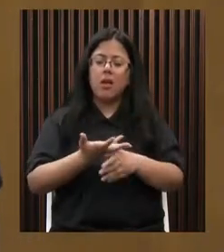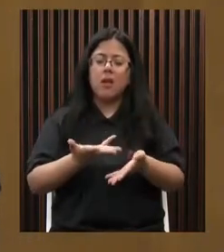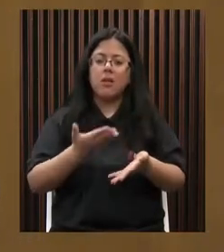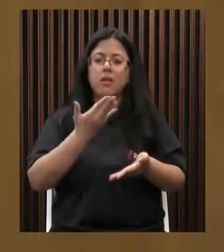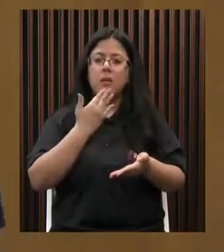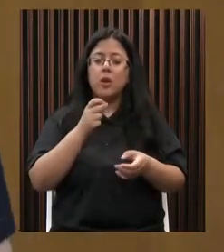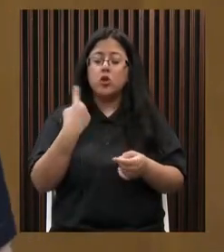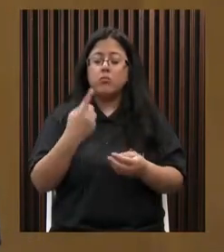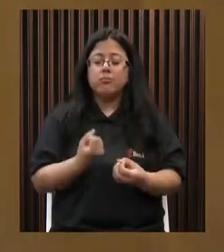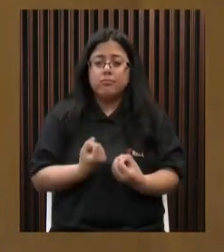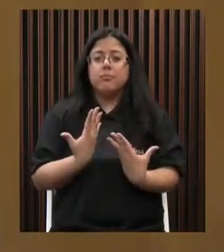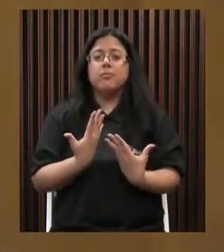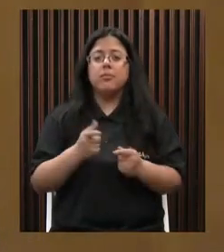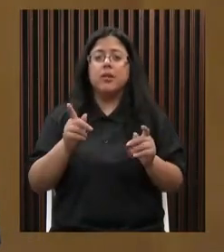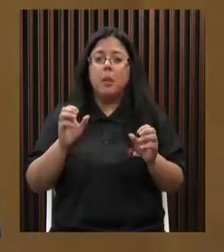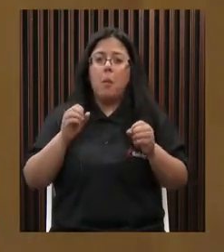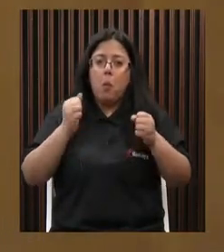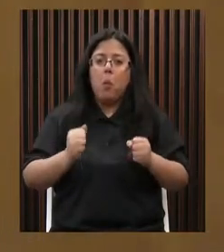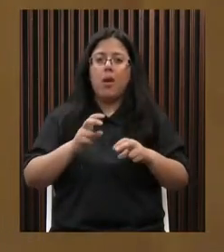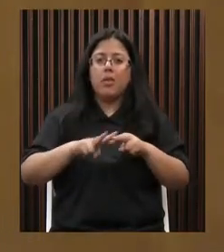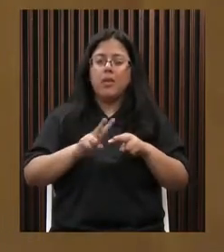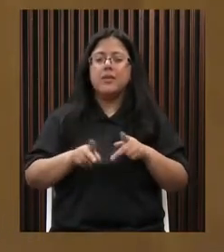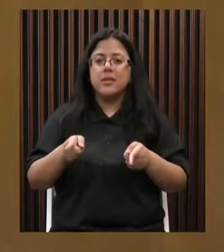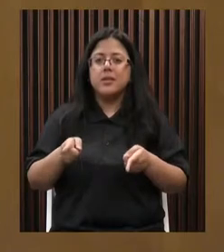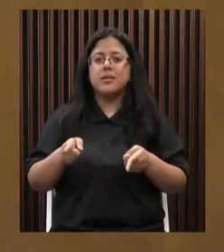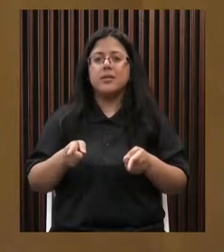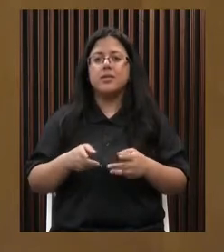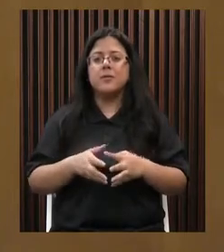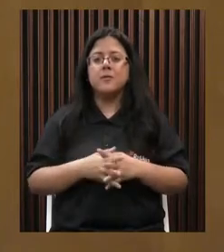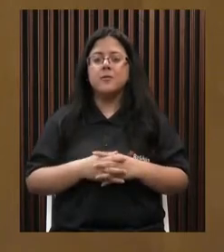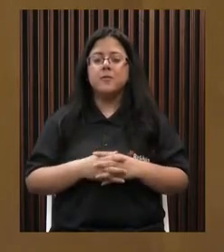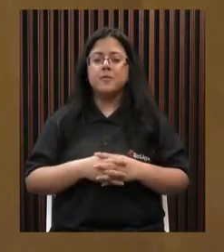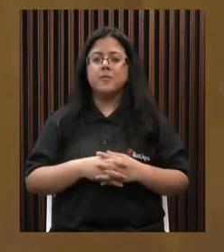nos sorprendió el hecho de que era posible todo esto.